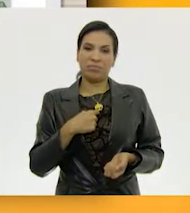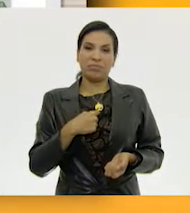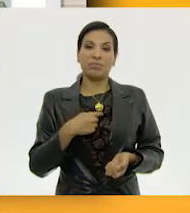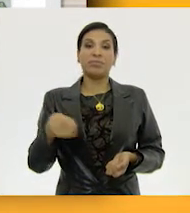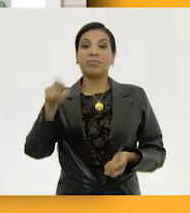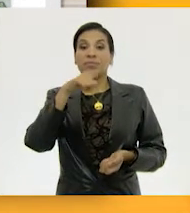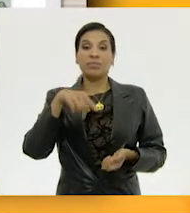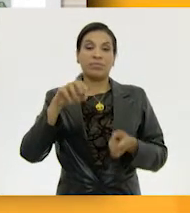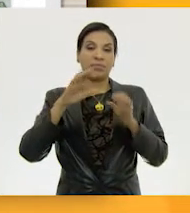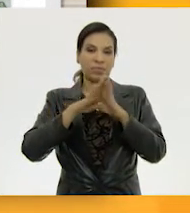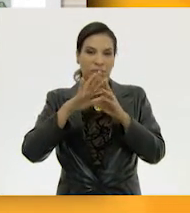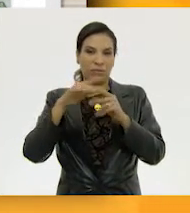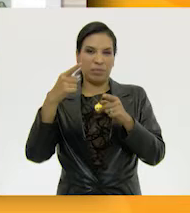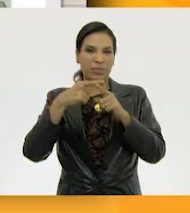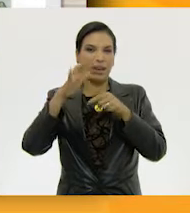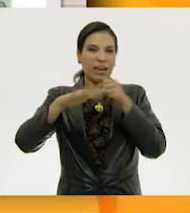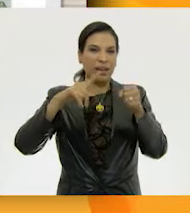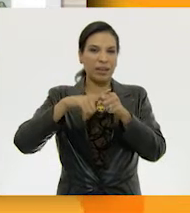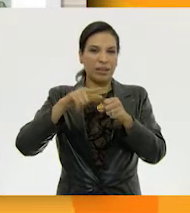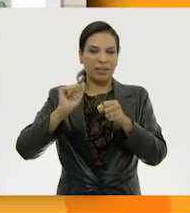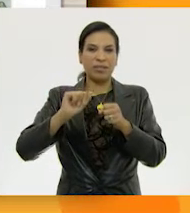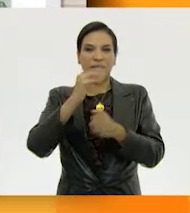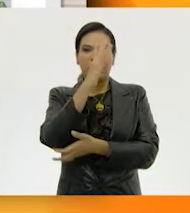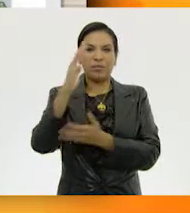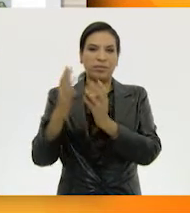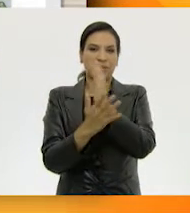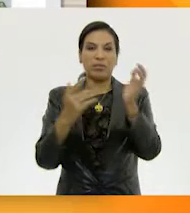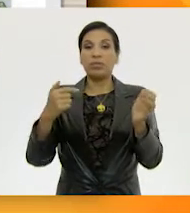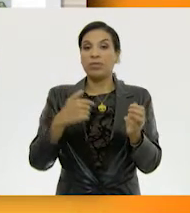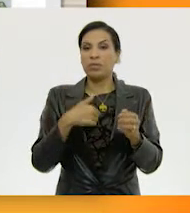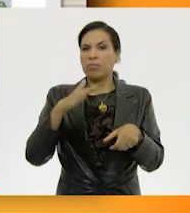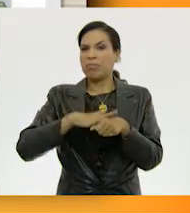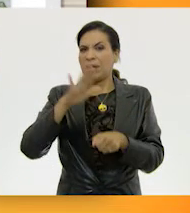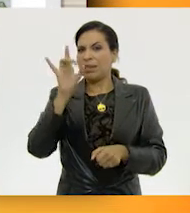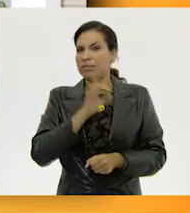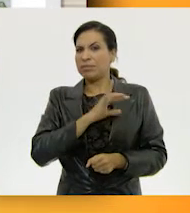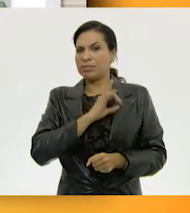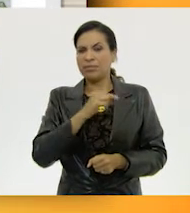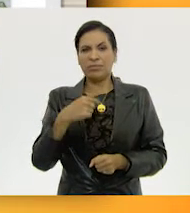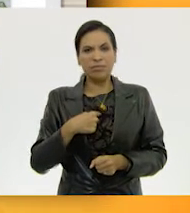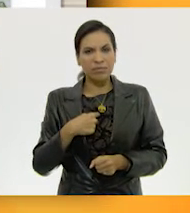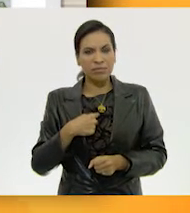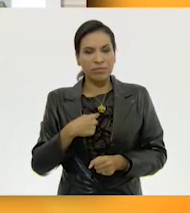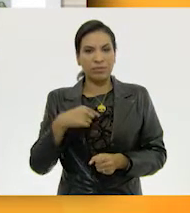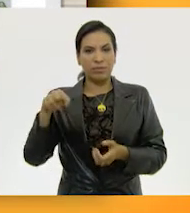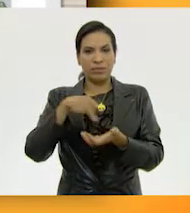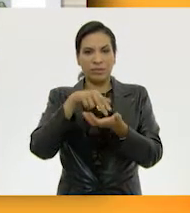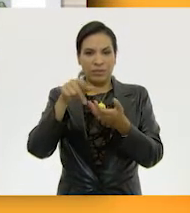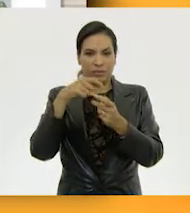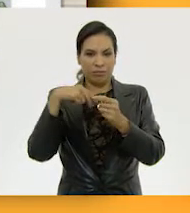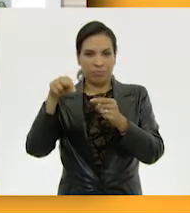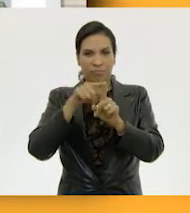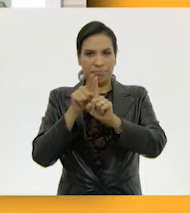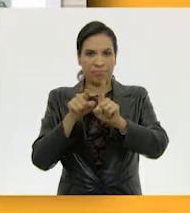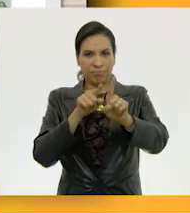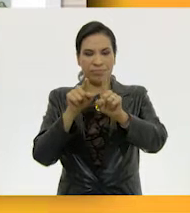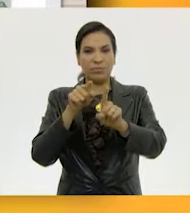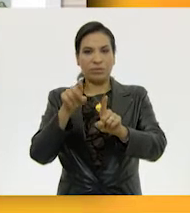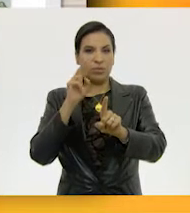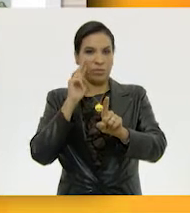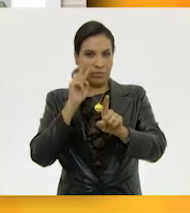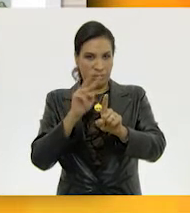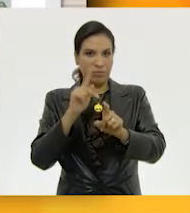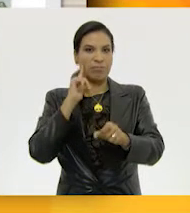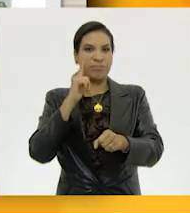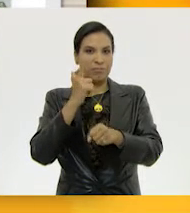las criaturas del bosque, yo soy la que más miedo da. Camine detrás de mí y entonces